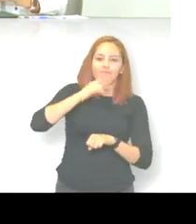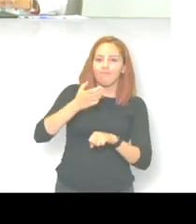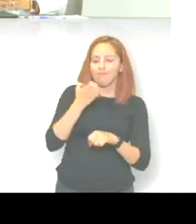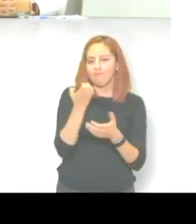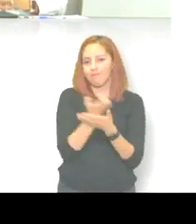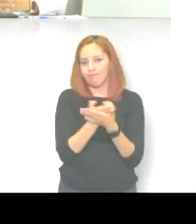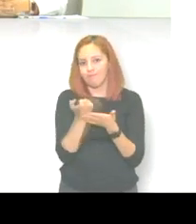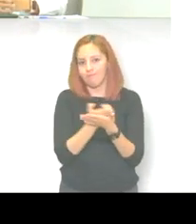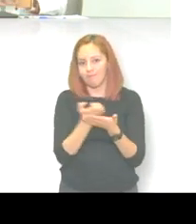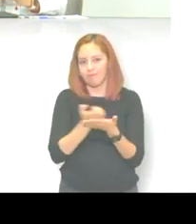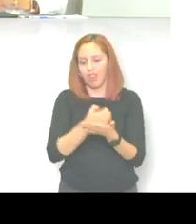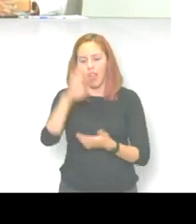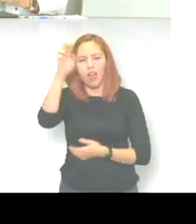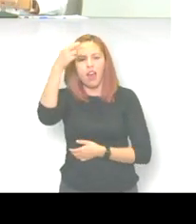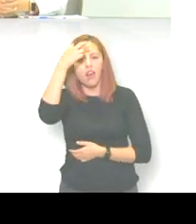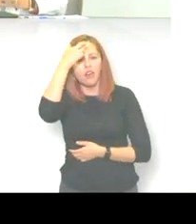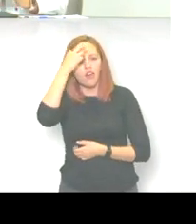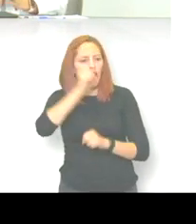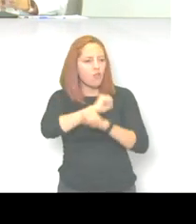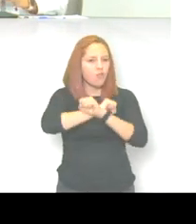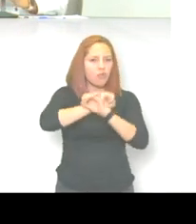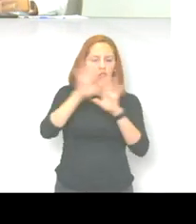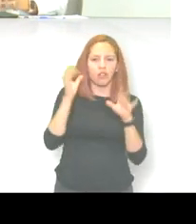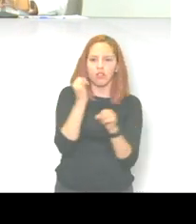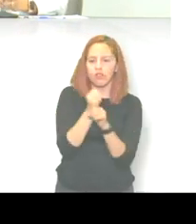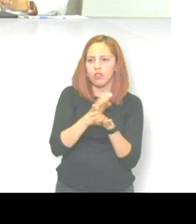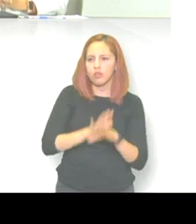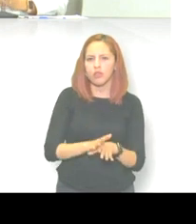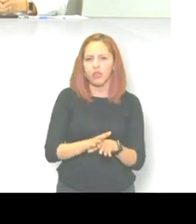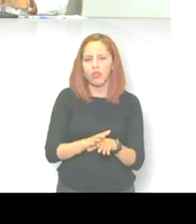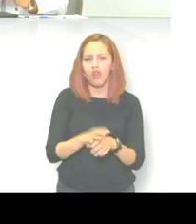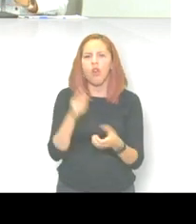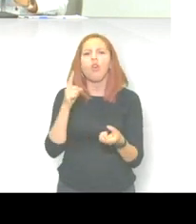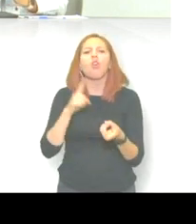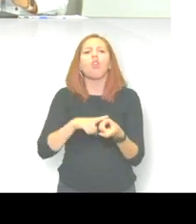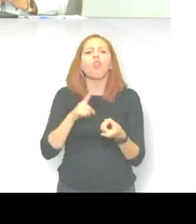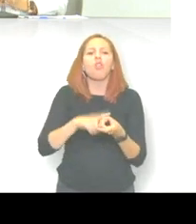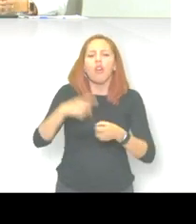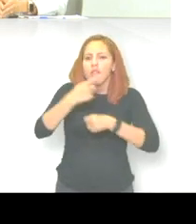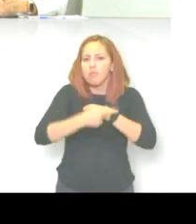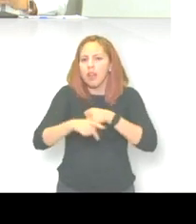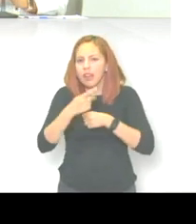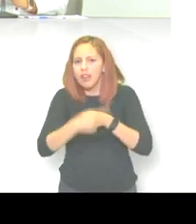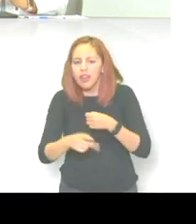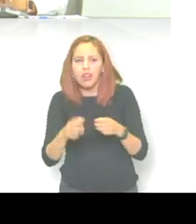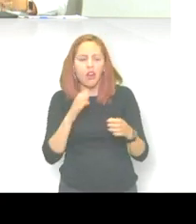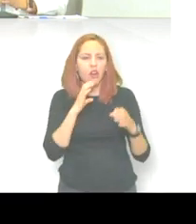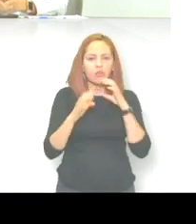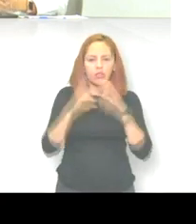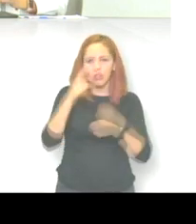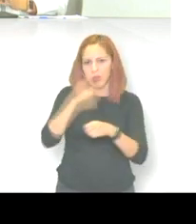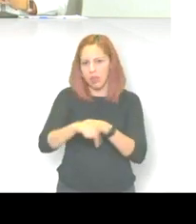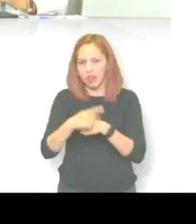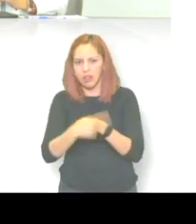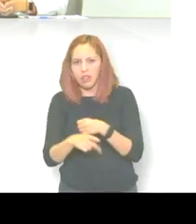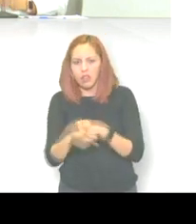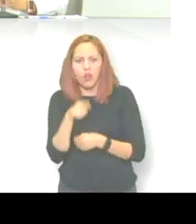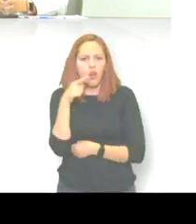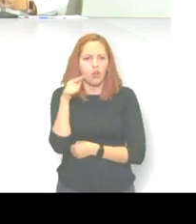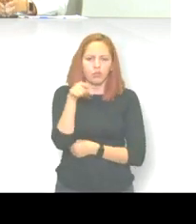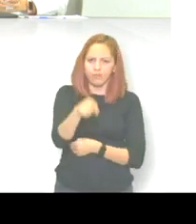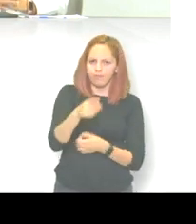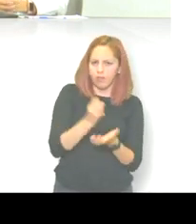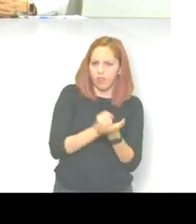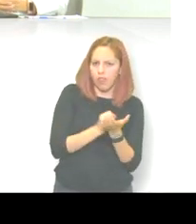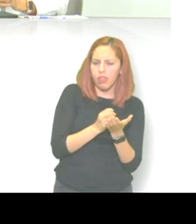muy, muy claro cuáles son los espacios de alto riesgo de contagio, comunicación de riesgos, si usted va a decidir acudir a